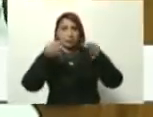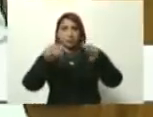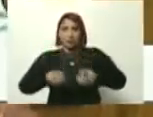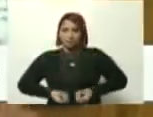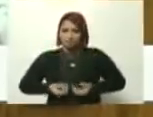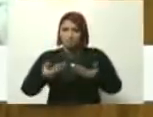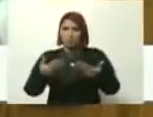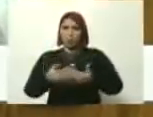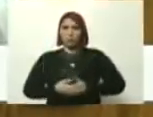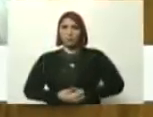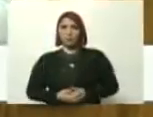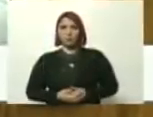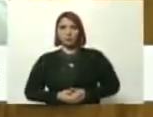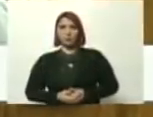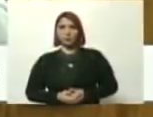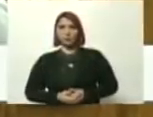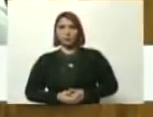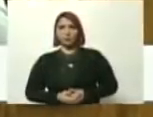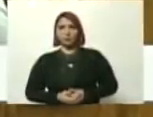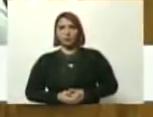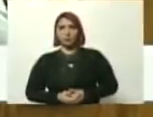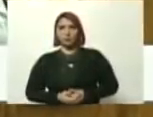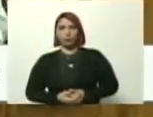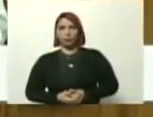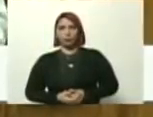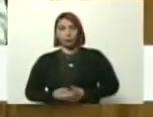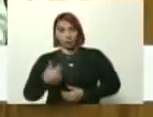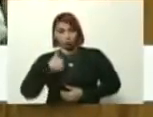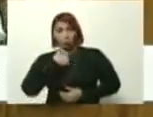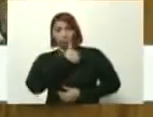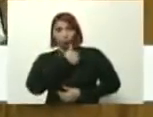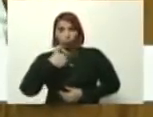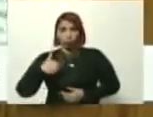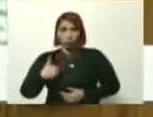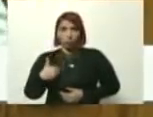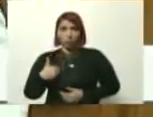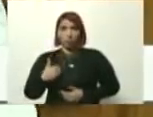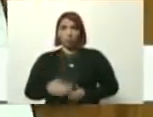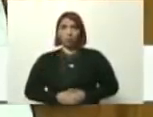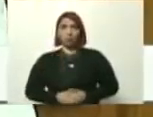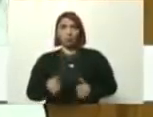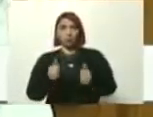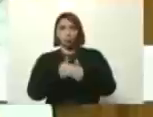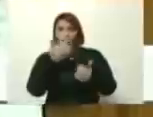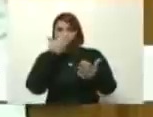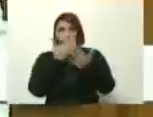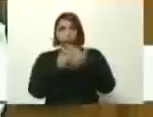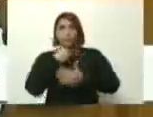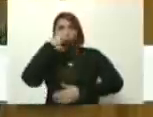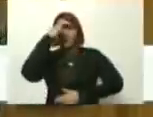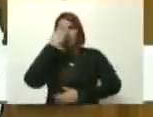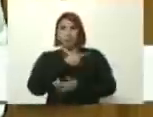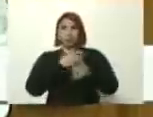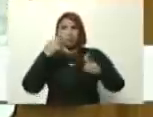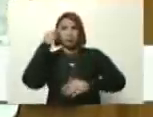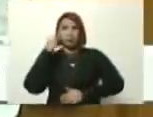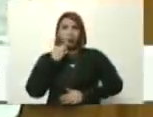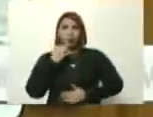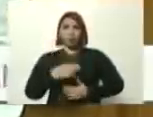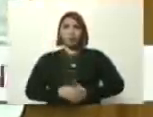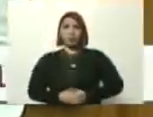brindado. Yo quiero, con nuestro padre libertador, Simón Bolívar, en su